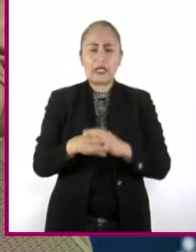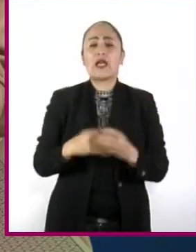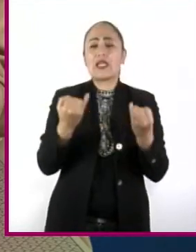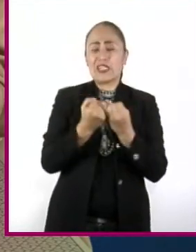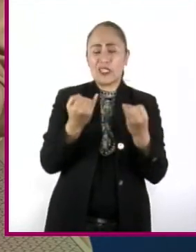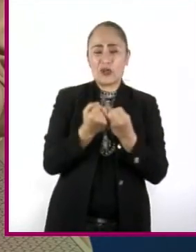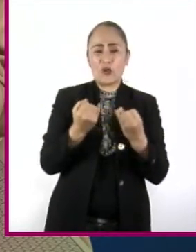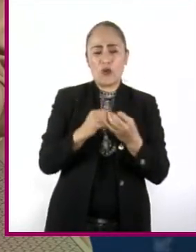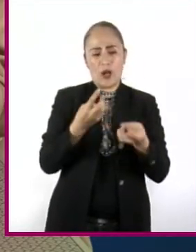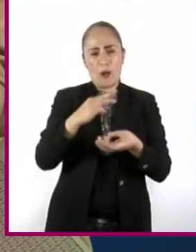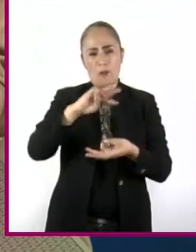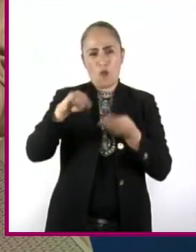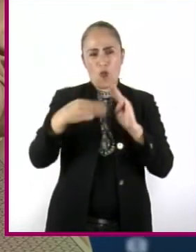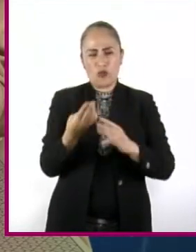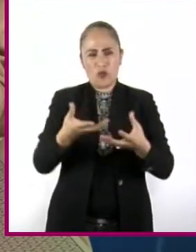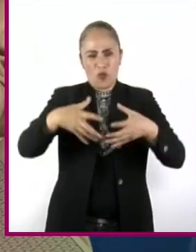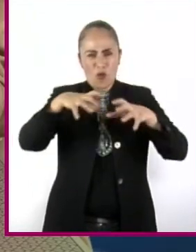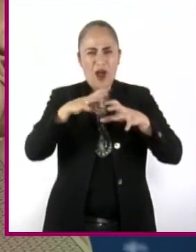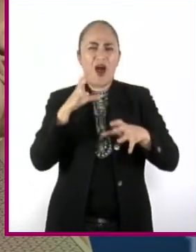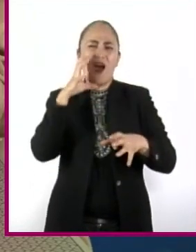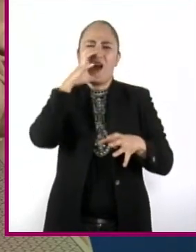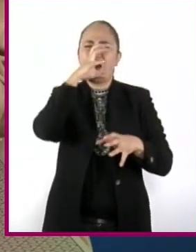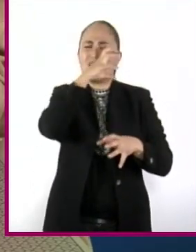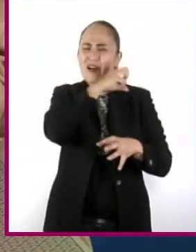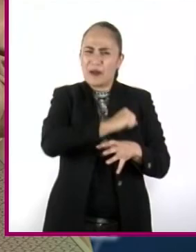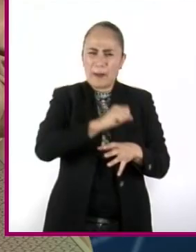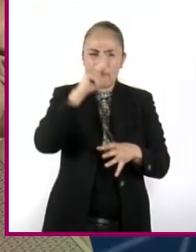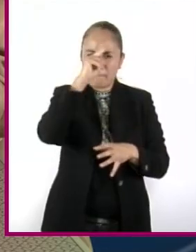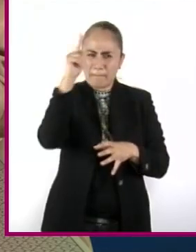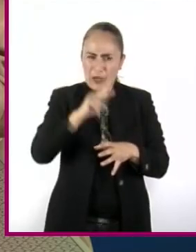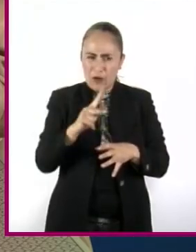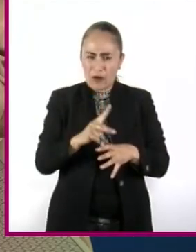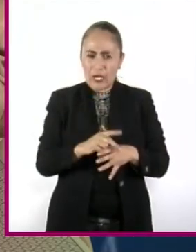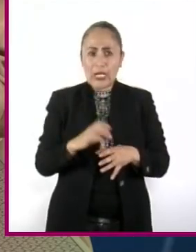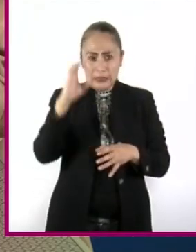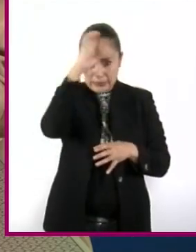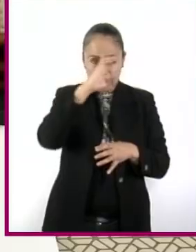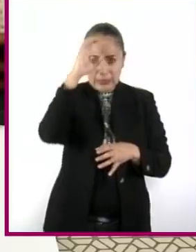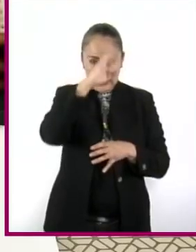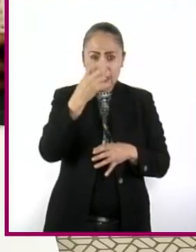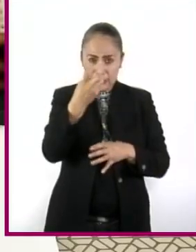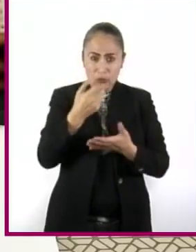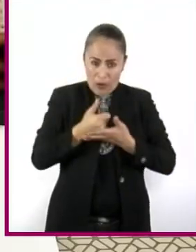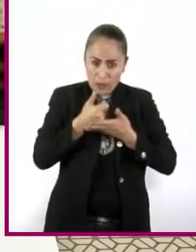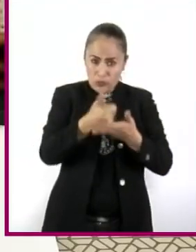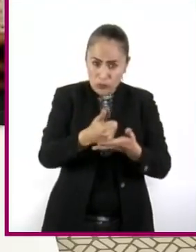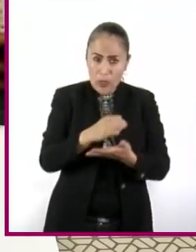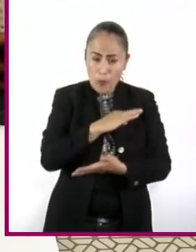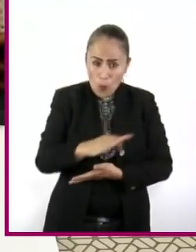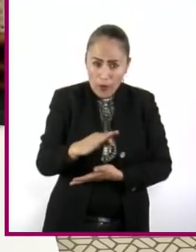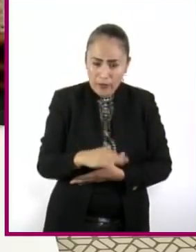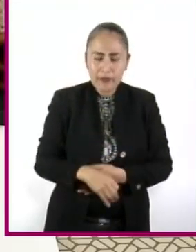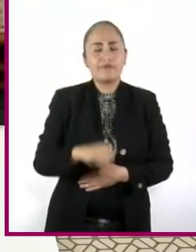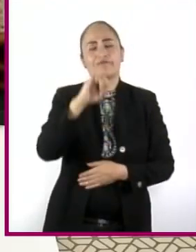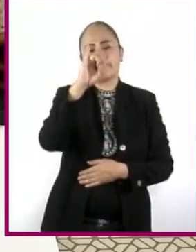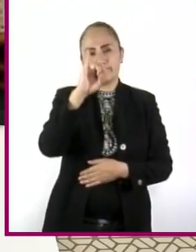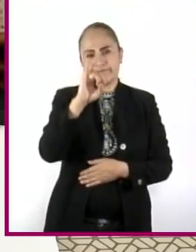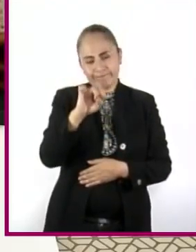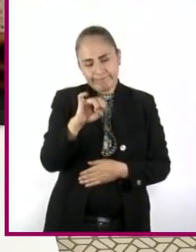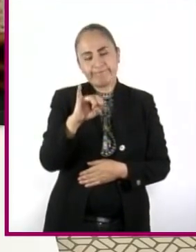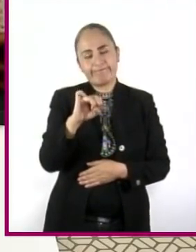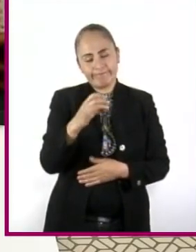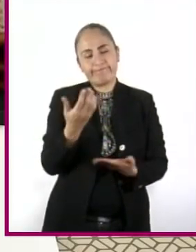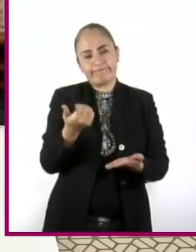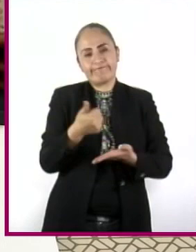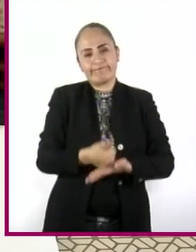climático. ¿Las ciencias de la complejidad también pueden aportar algo al respecto? Ciertamente, las ciencias de la complejidad nos